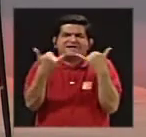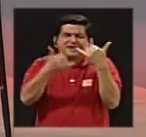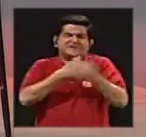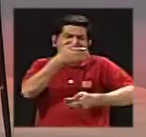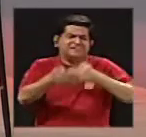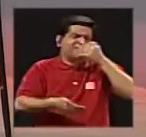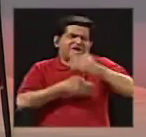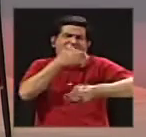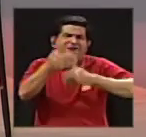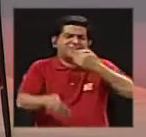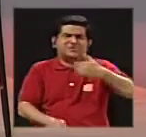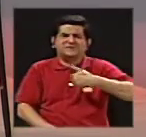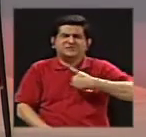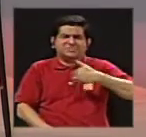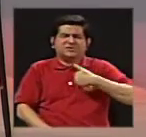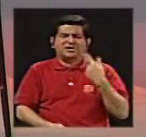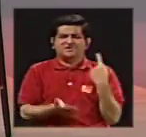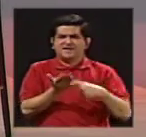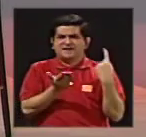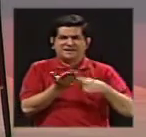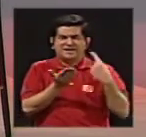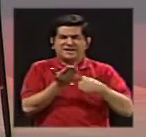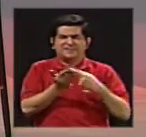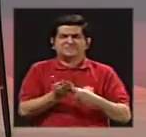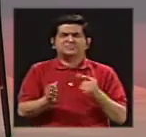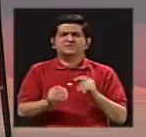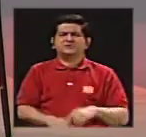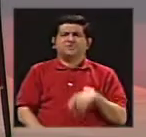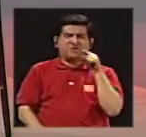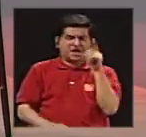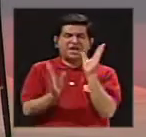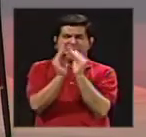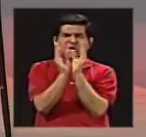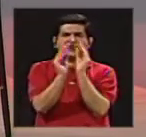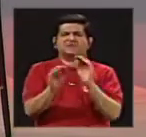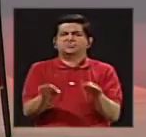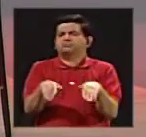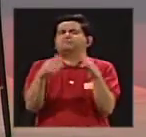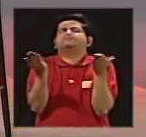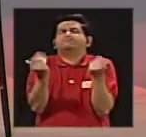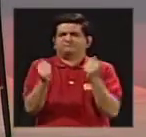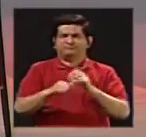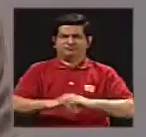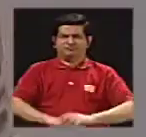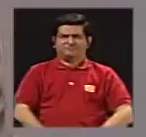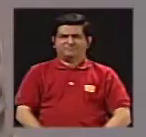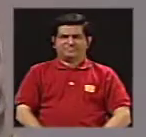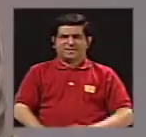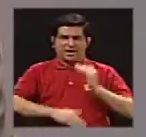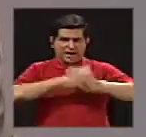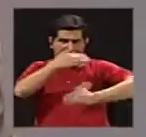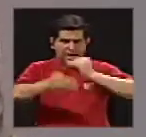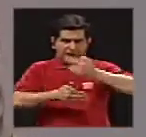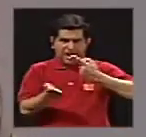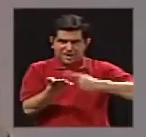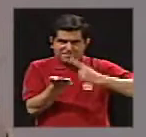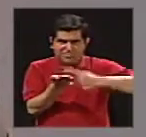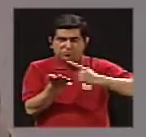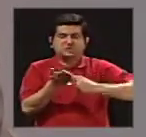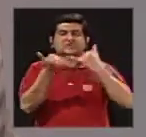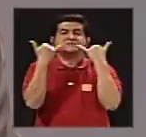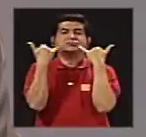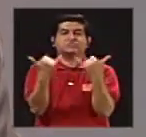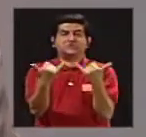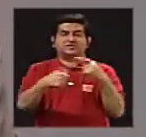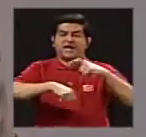proceso de discusión de de debate del Congreso claro bueno eh en el proceso de debate ya